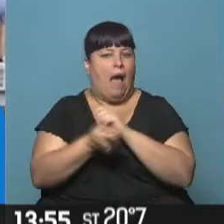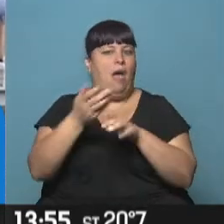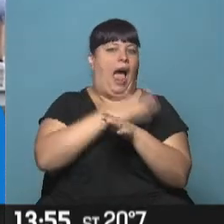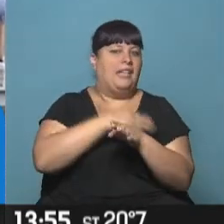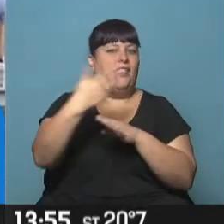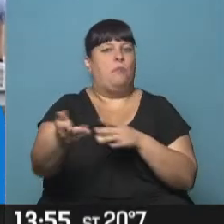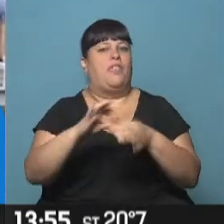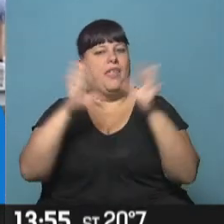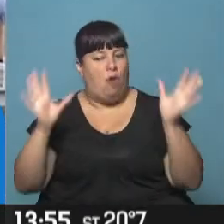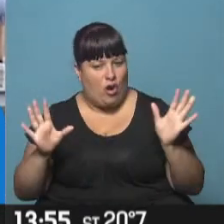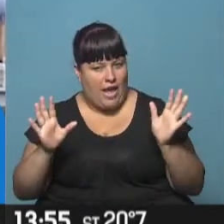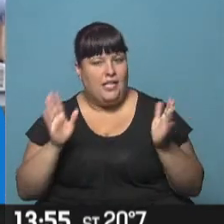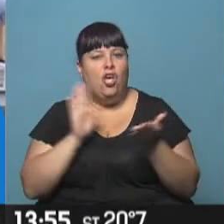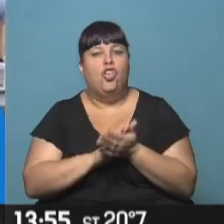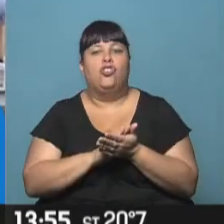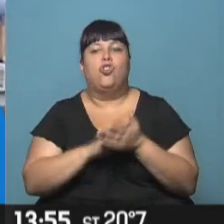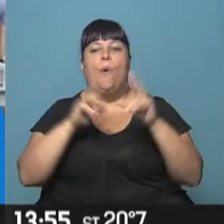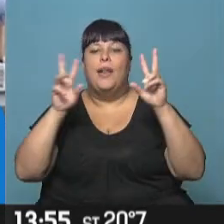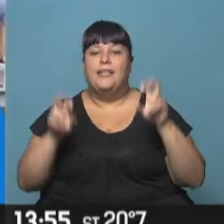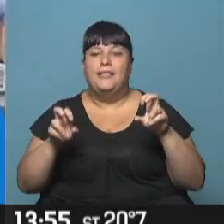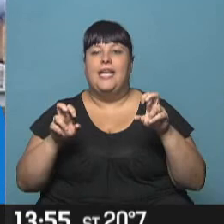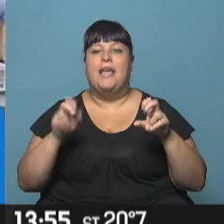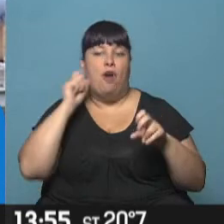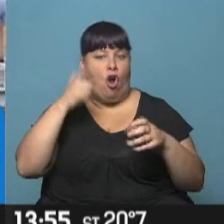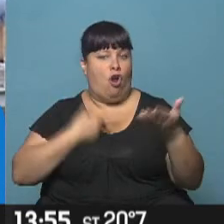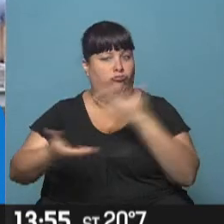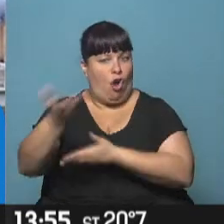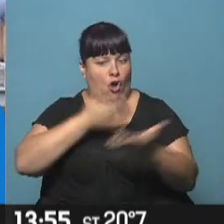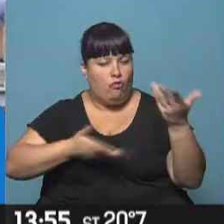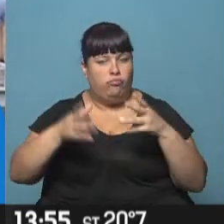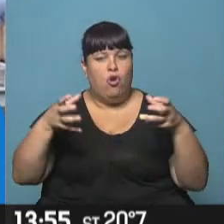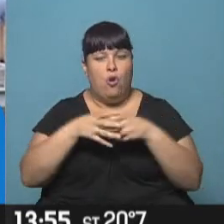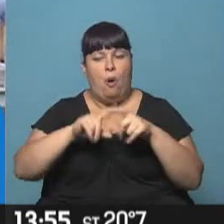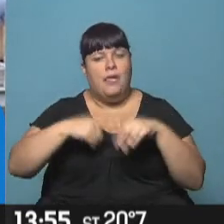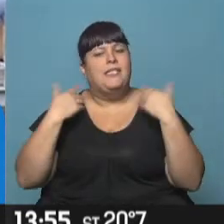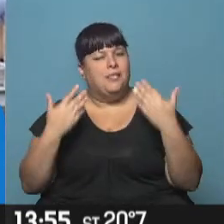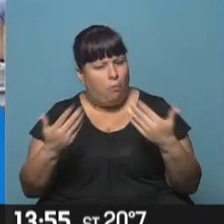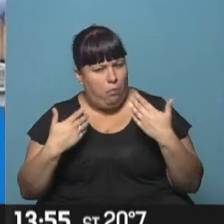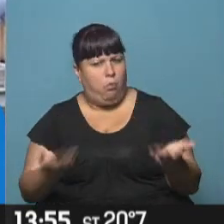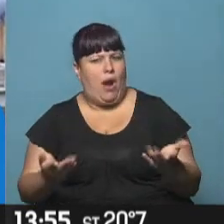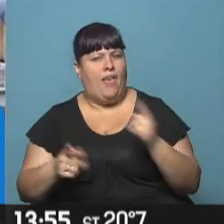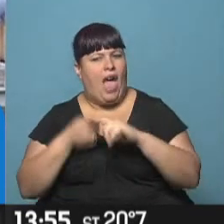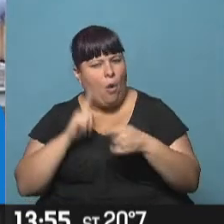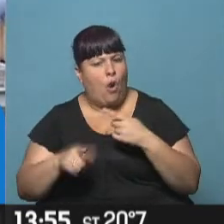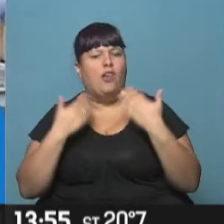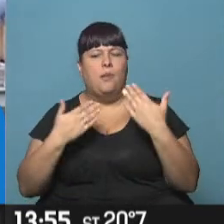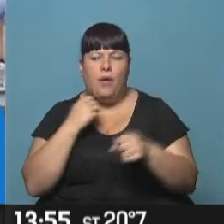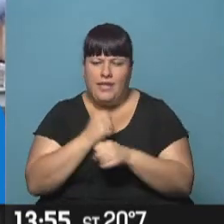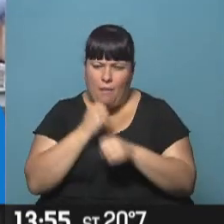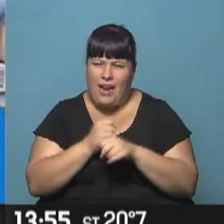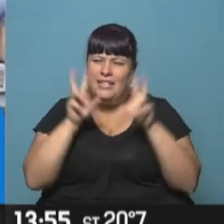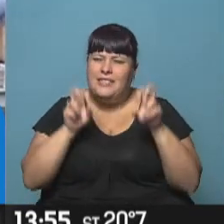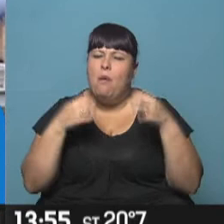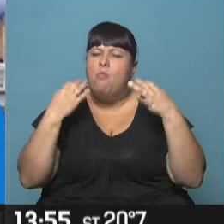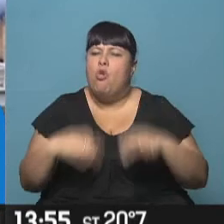nuestra democracia en materia de un logro compartido entre todas las fuerzas de que se puede acordar y se puede trabajar estos temas